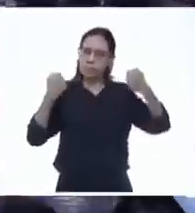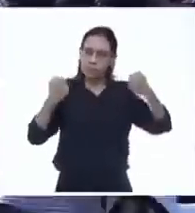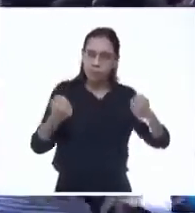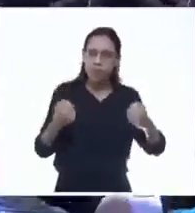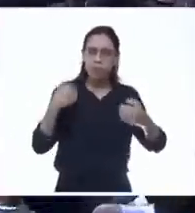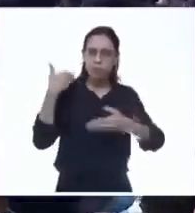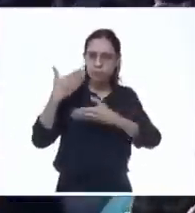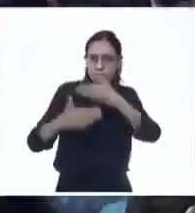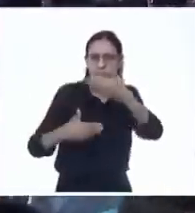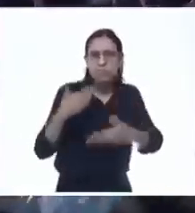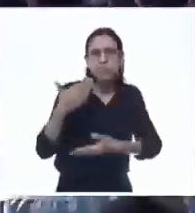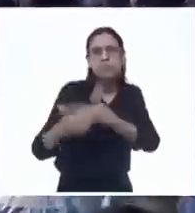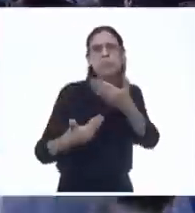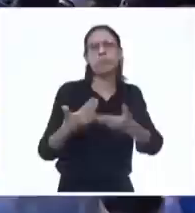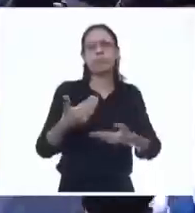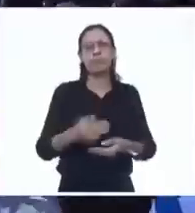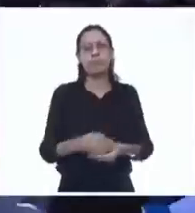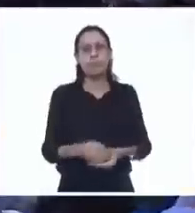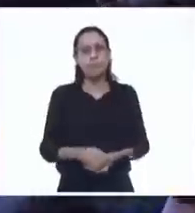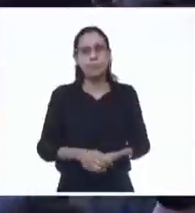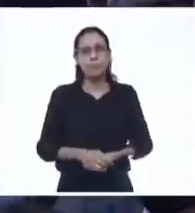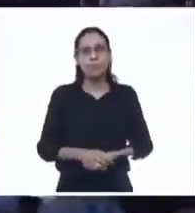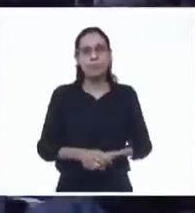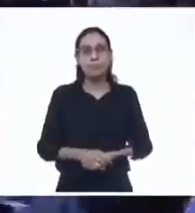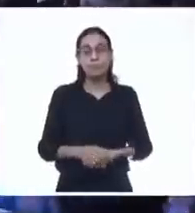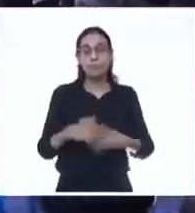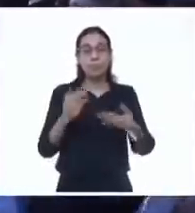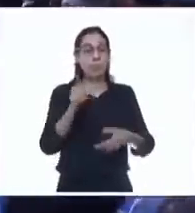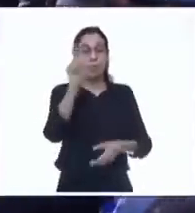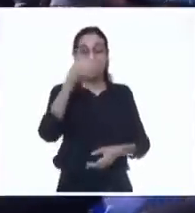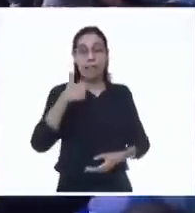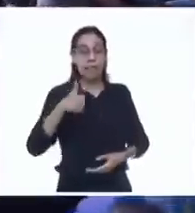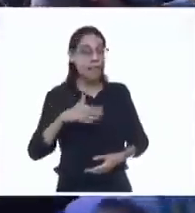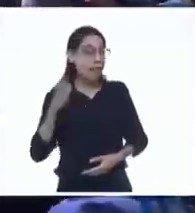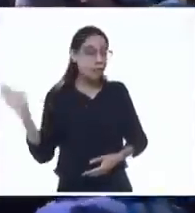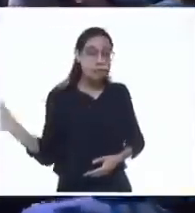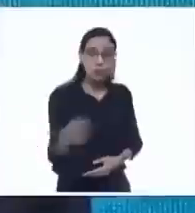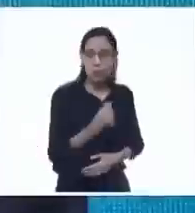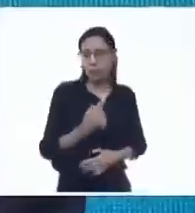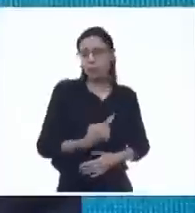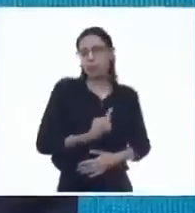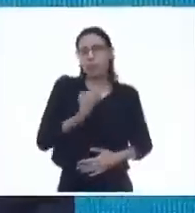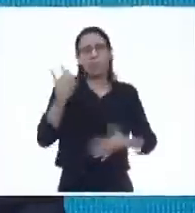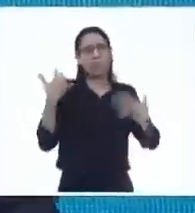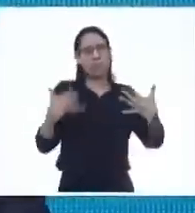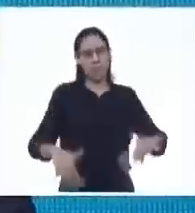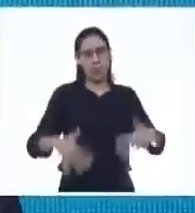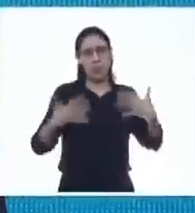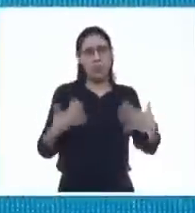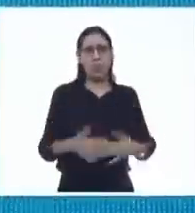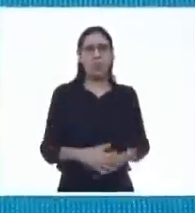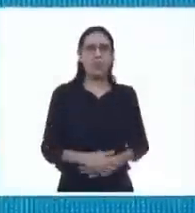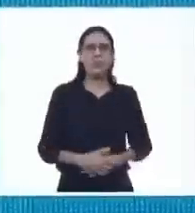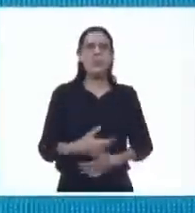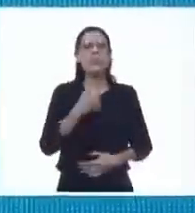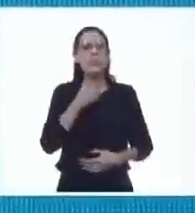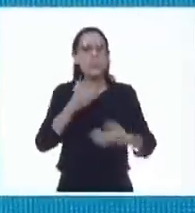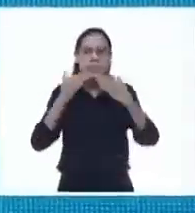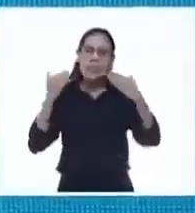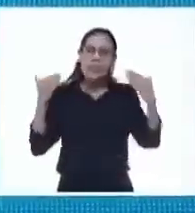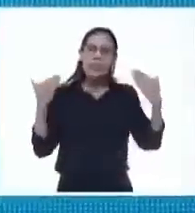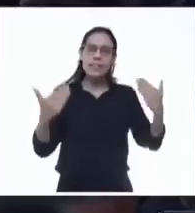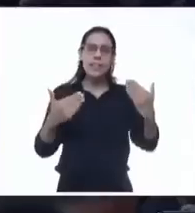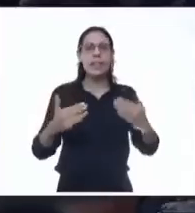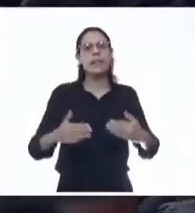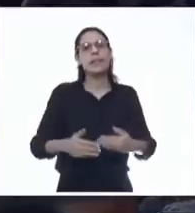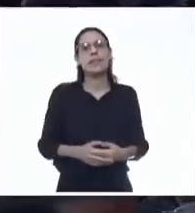manera nos tiene que llenar a todos los argentinos y argentinas de orgullo. Quiero agradecerle